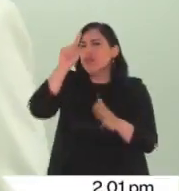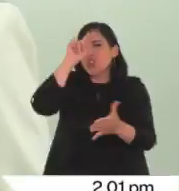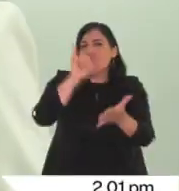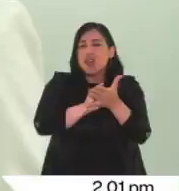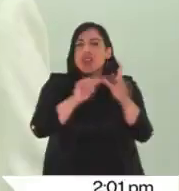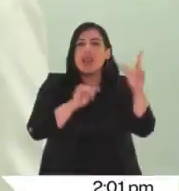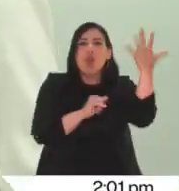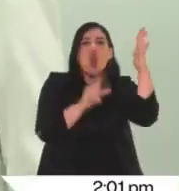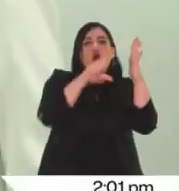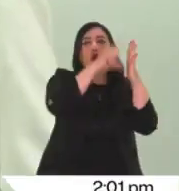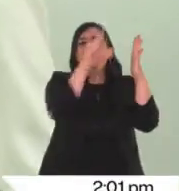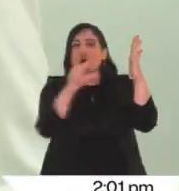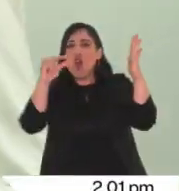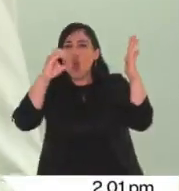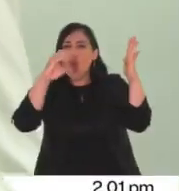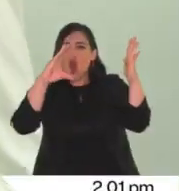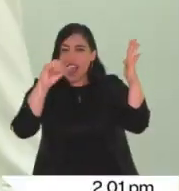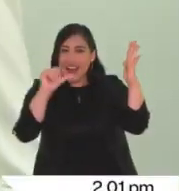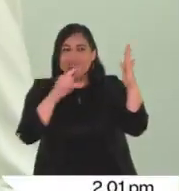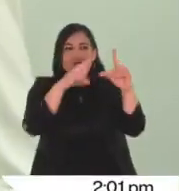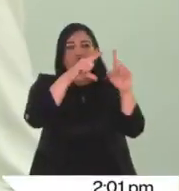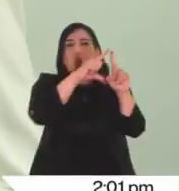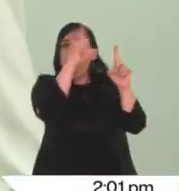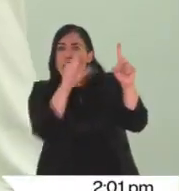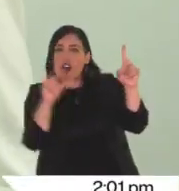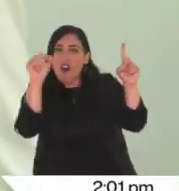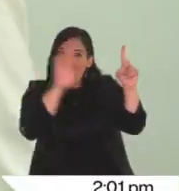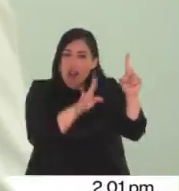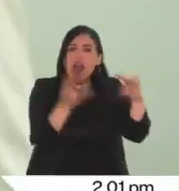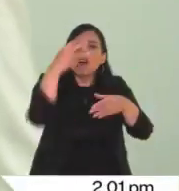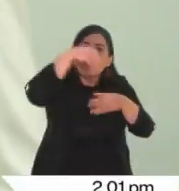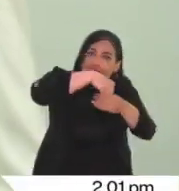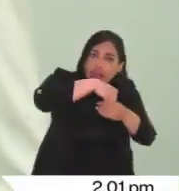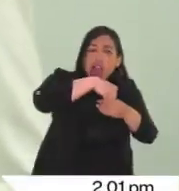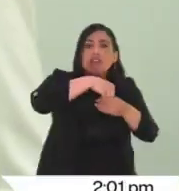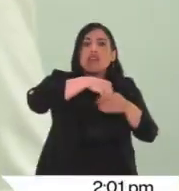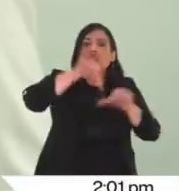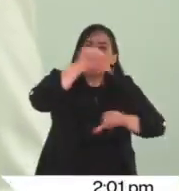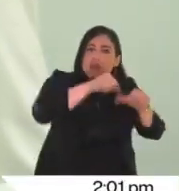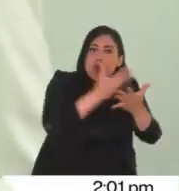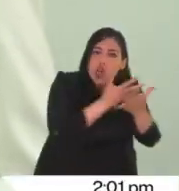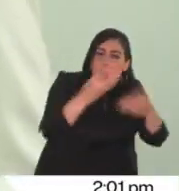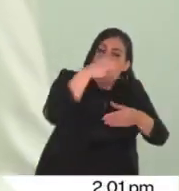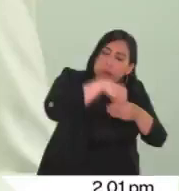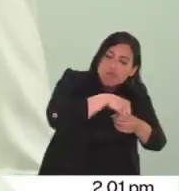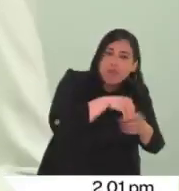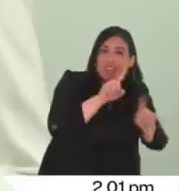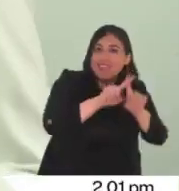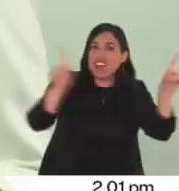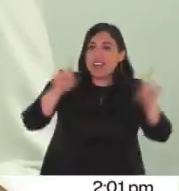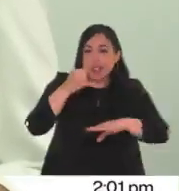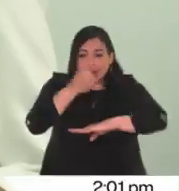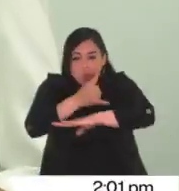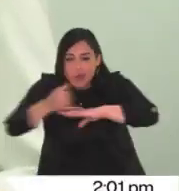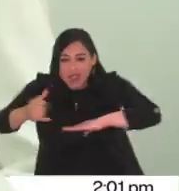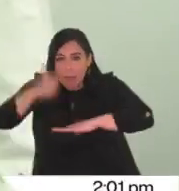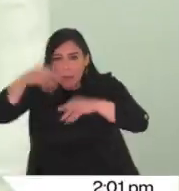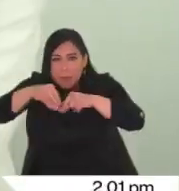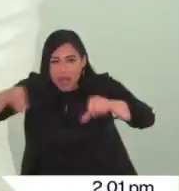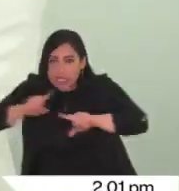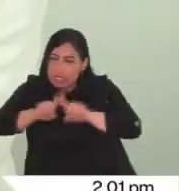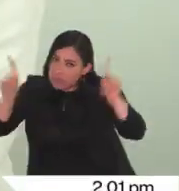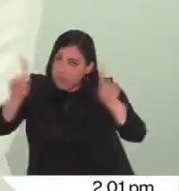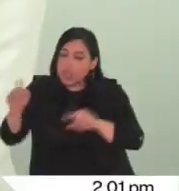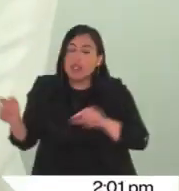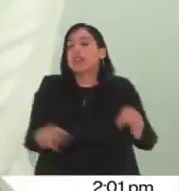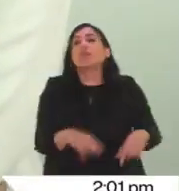y no de cocaína que es otra cosa aquí tiene azúcar que tiene otros riesgos obviamente en los países que